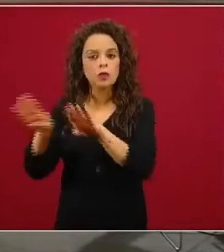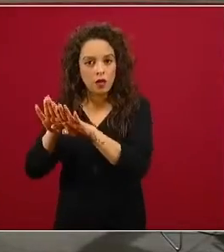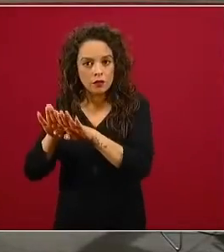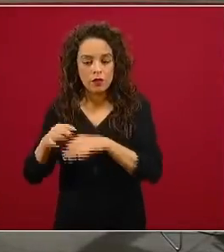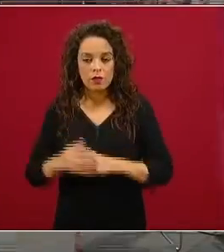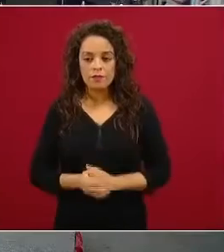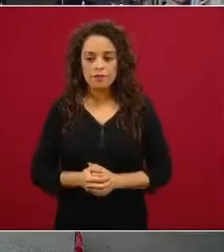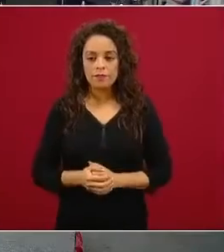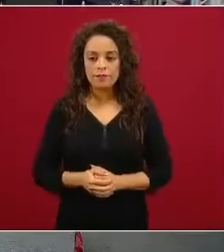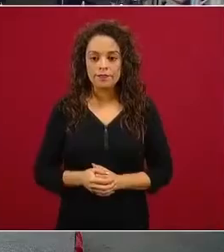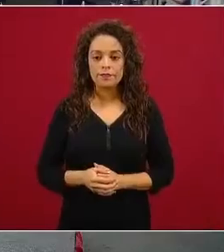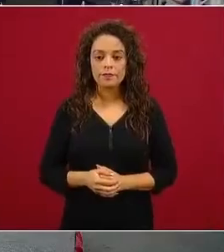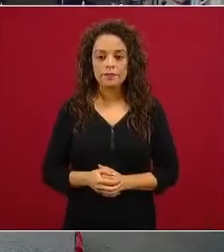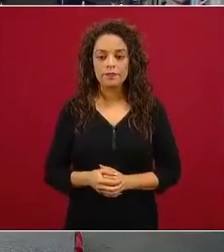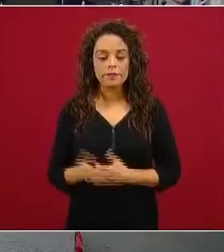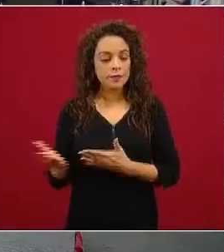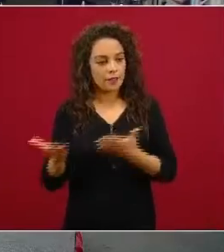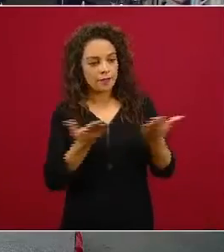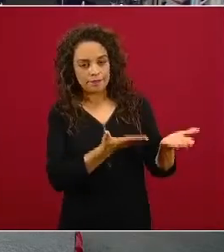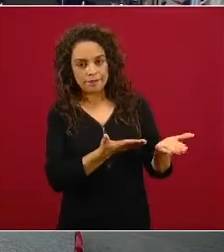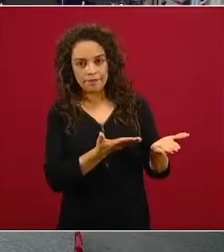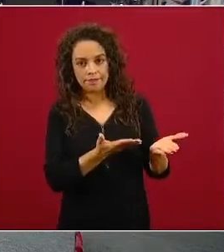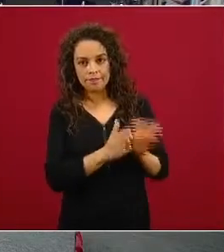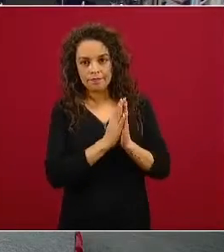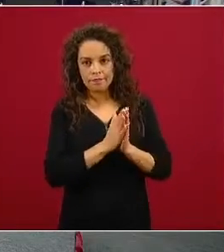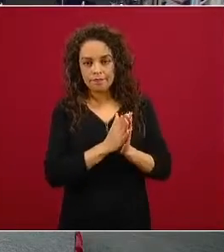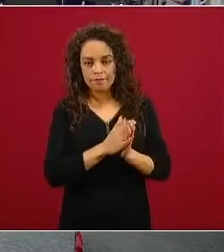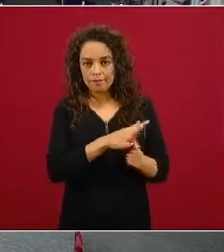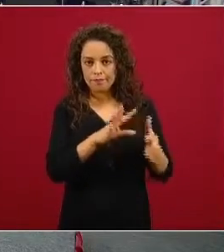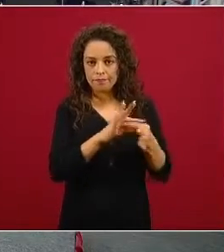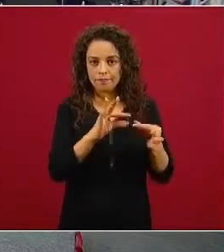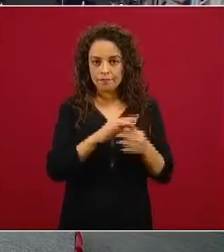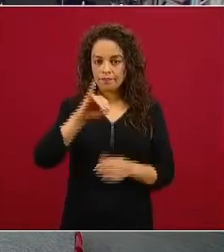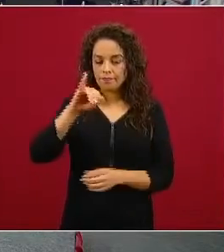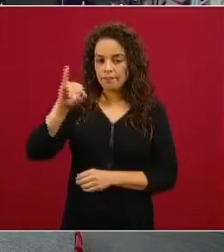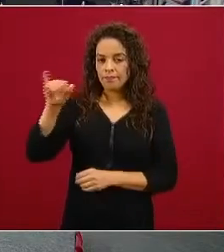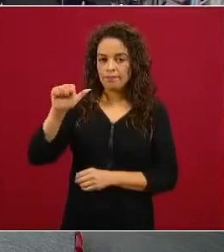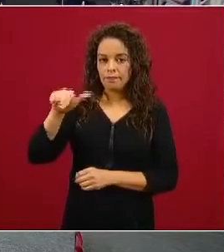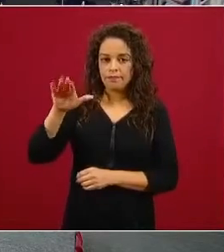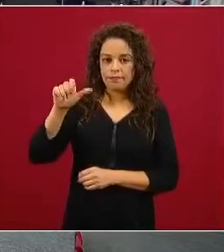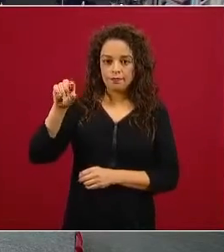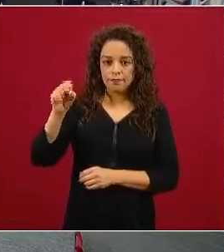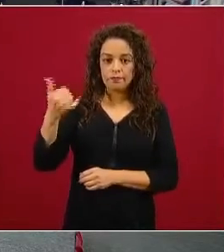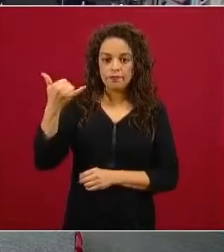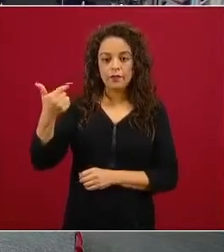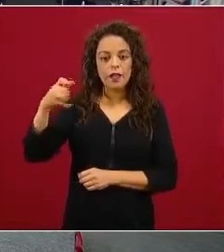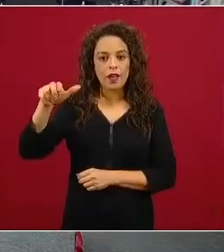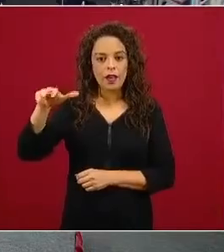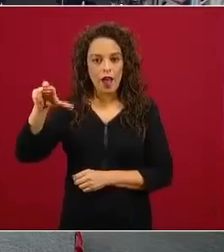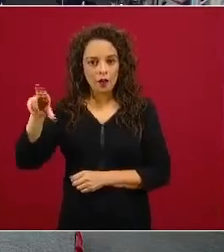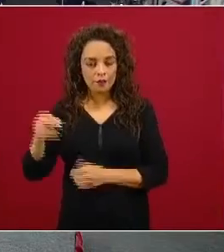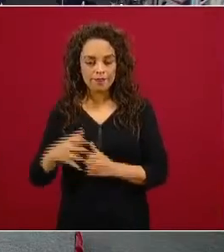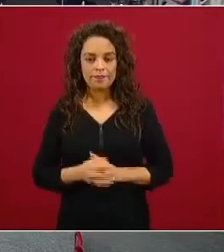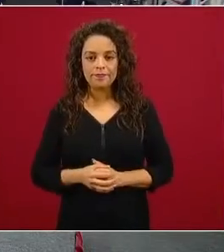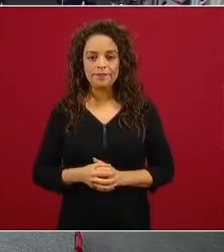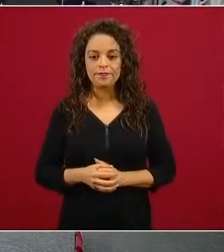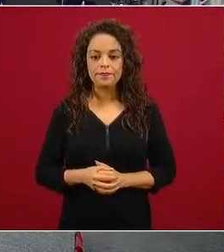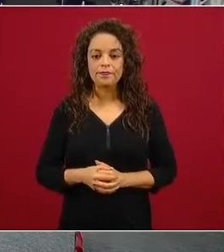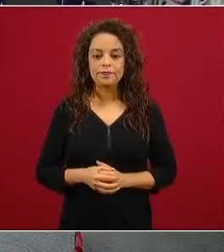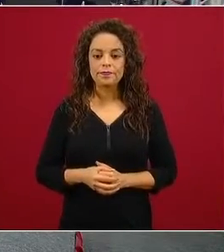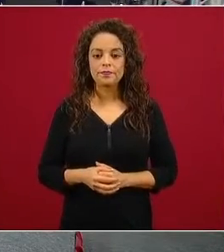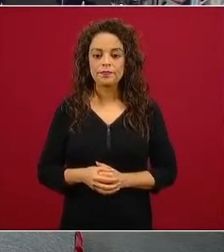de la epidemia de México en este momento es un poco más de 40,000 personas y los hospitales